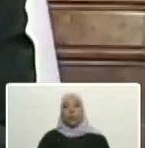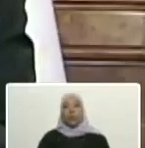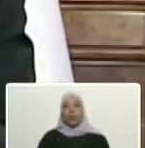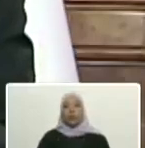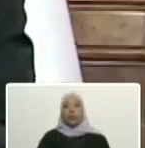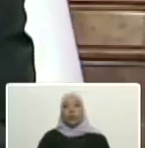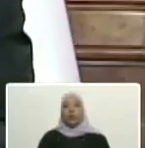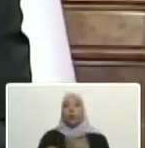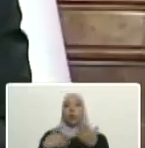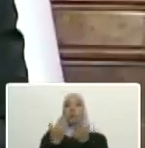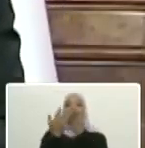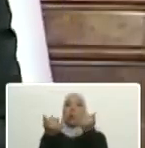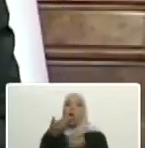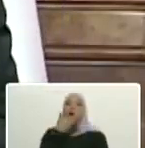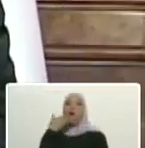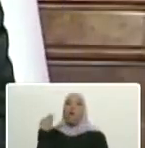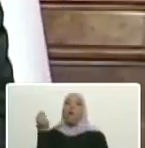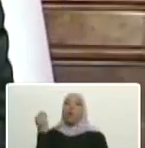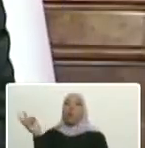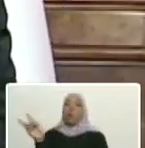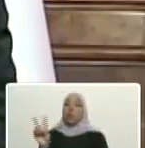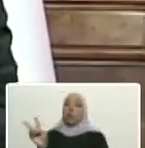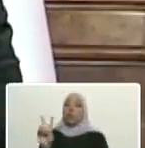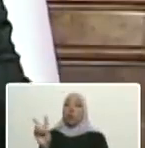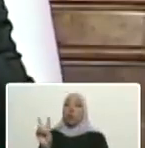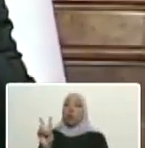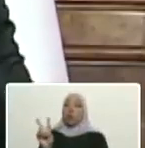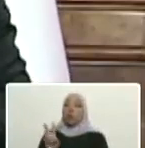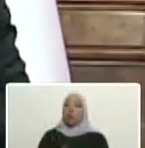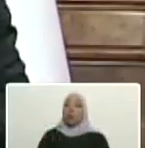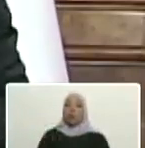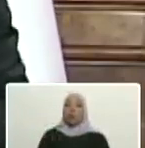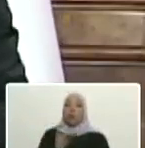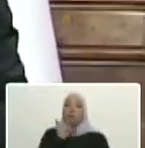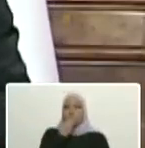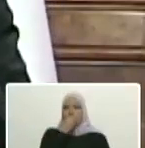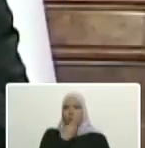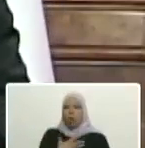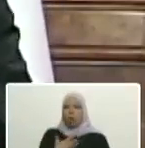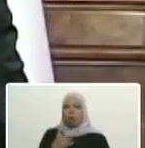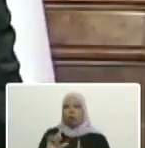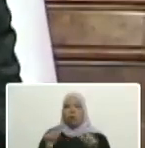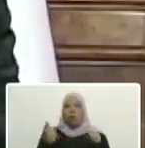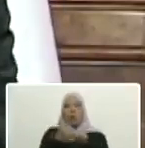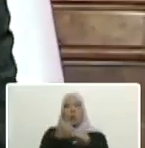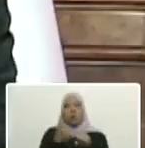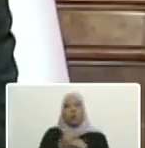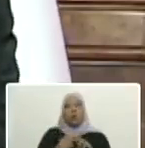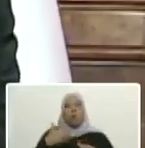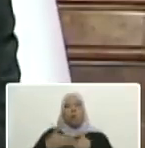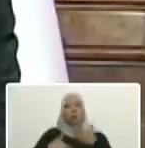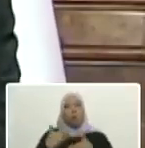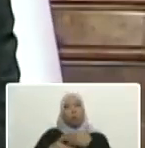llegaba hasta esta juventud venezolana, esa juventud tierna que apenas comenzaba a